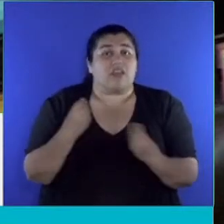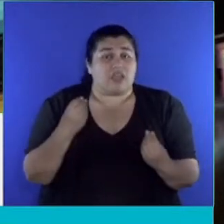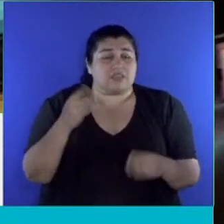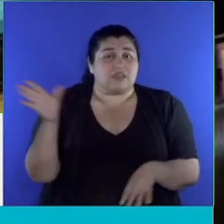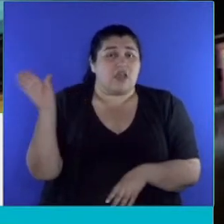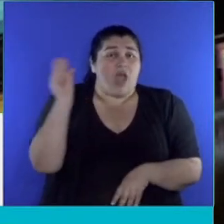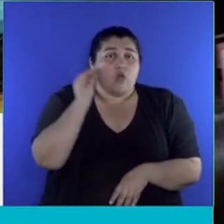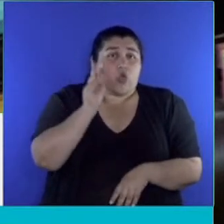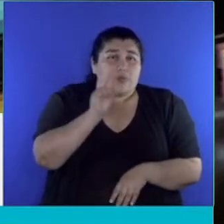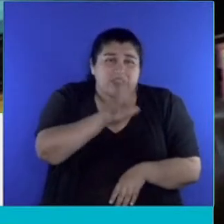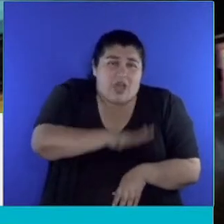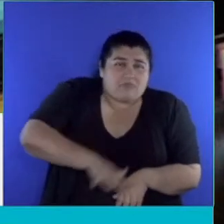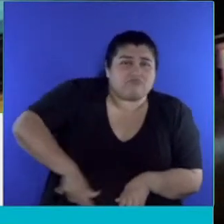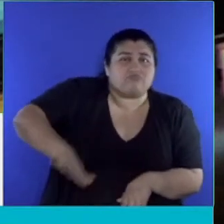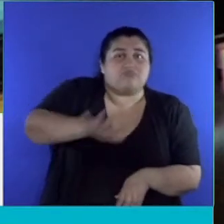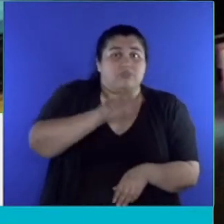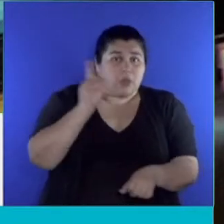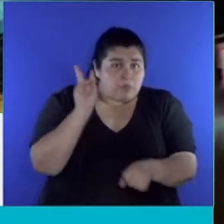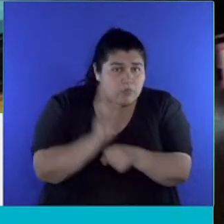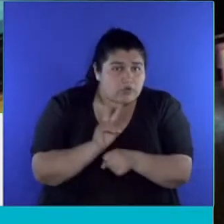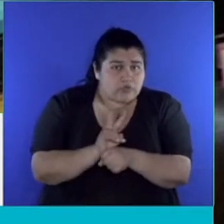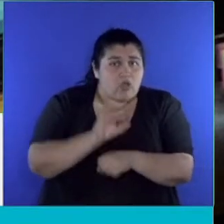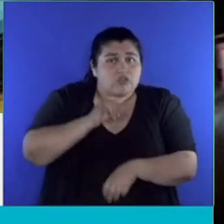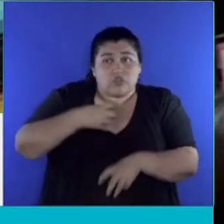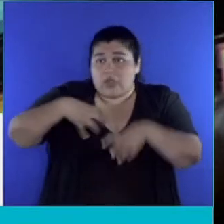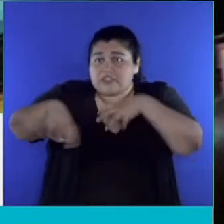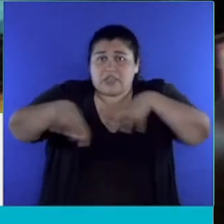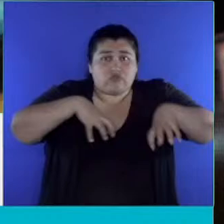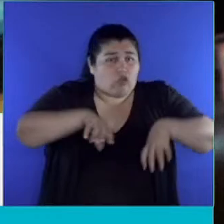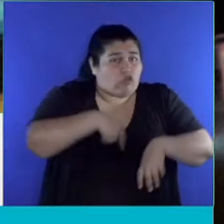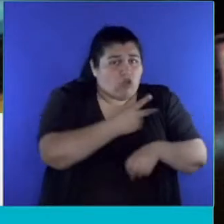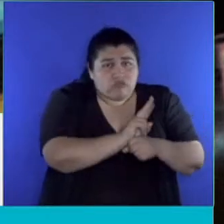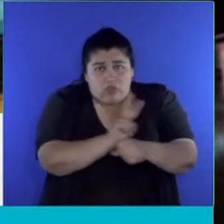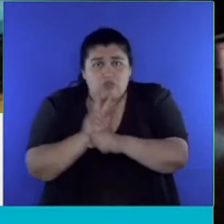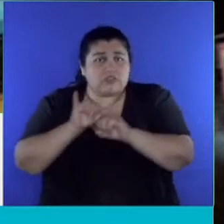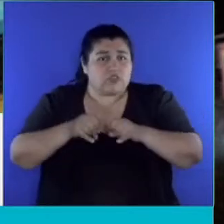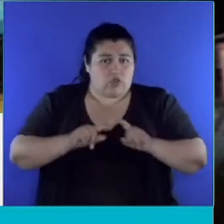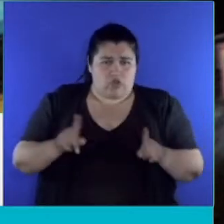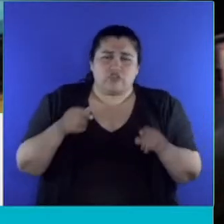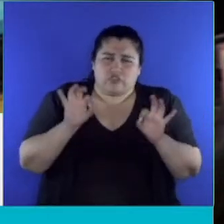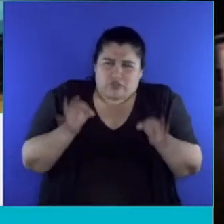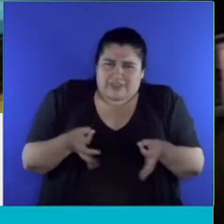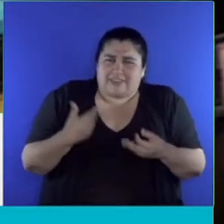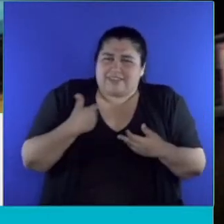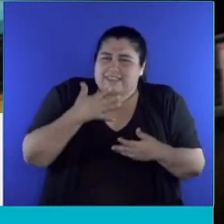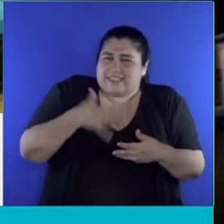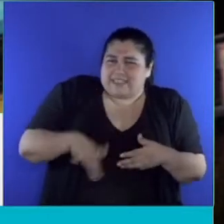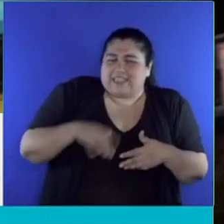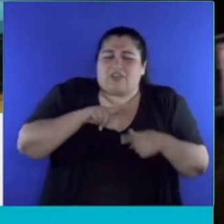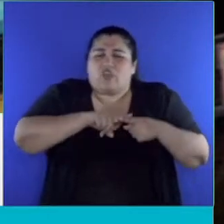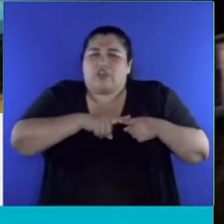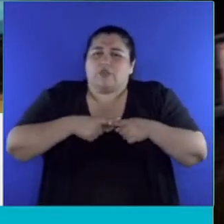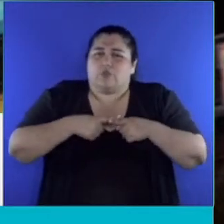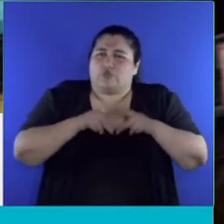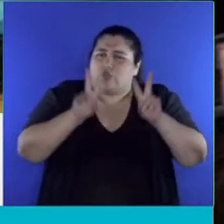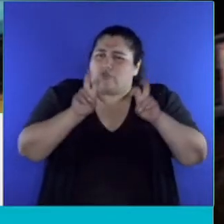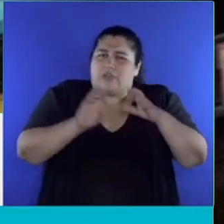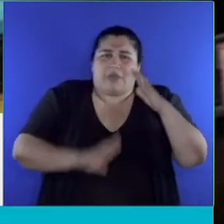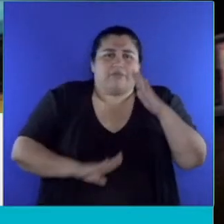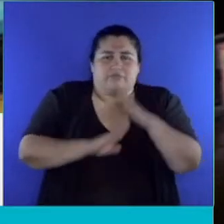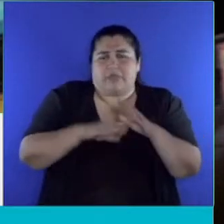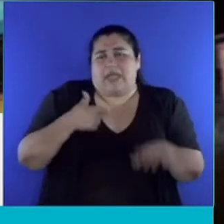audiovisual como también lo hacemos con el resto de las industrias. Y esta entiendo que es una discusión central porque la Argentina, como decíamos